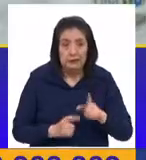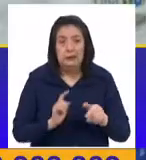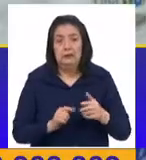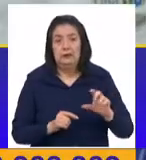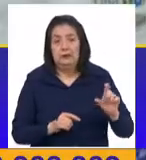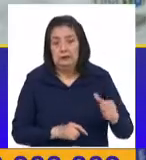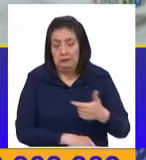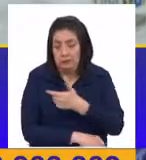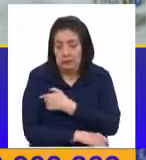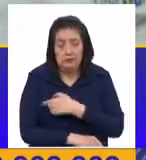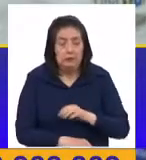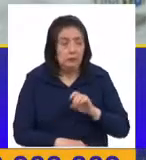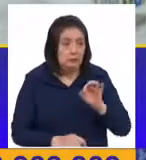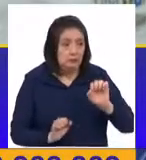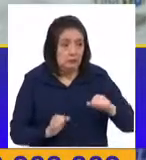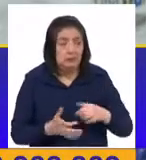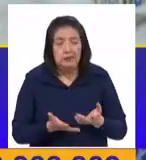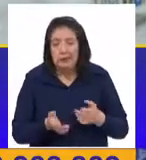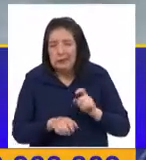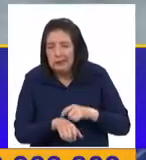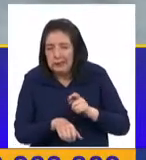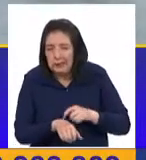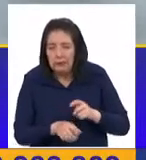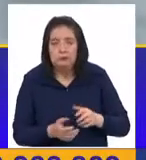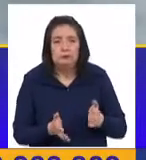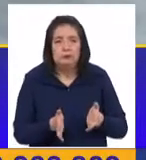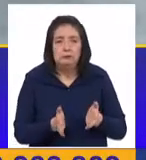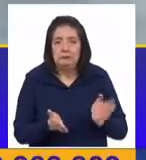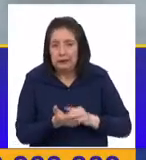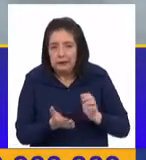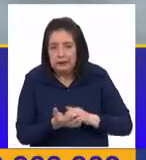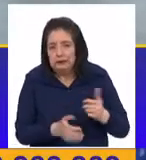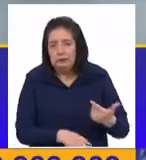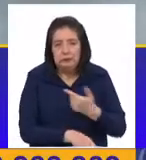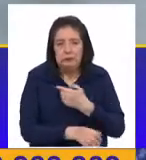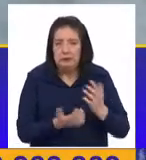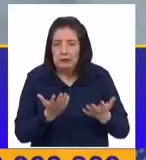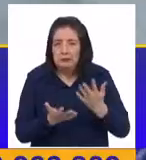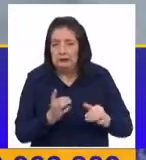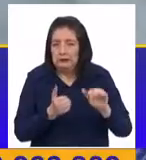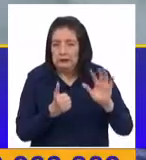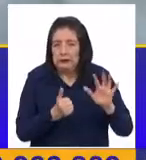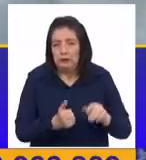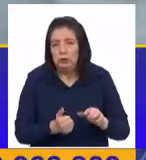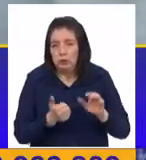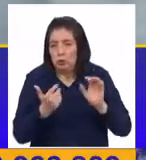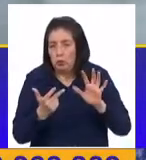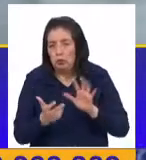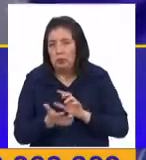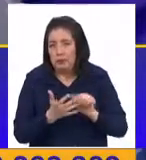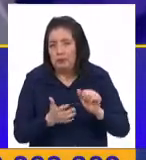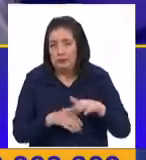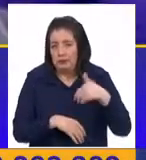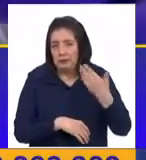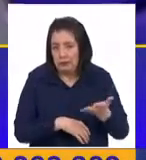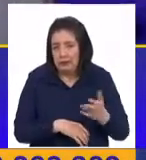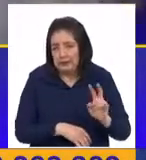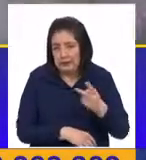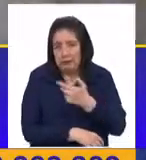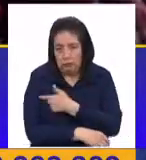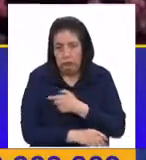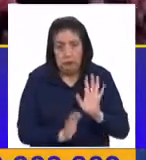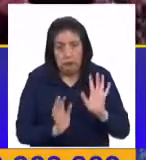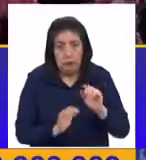viendo en qué periodo van a necesitarse las vacunas de refuerzo, probablemente entre 6 y 8 meses después de las segundas dosis. Pero esa no es la única